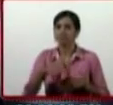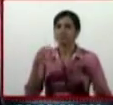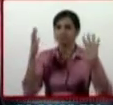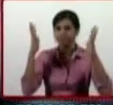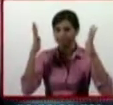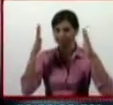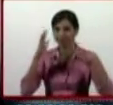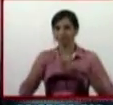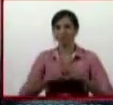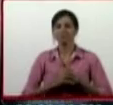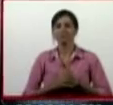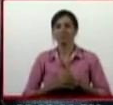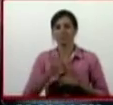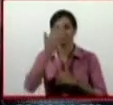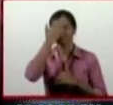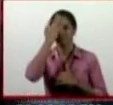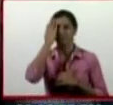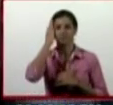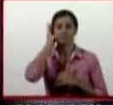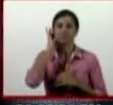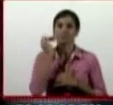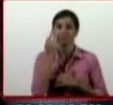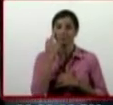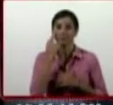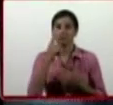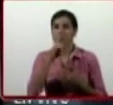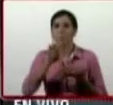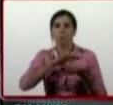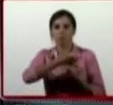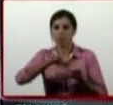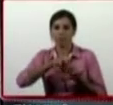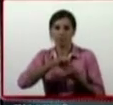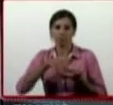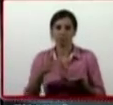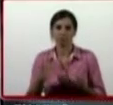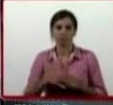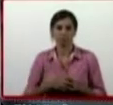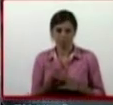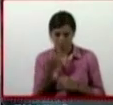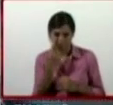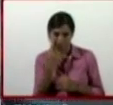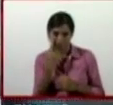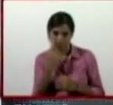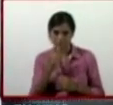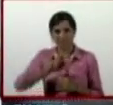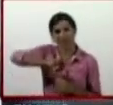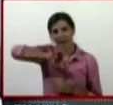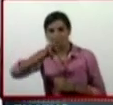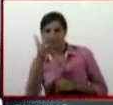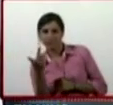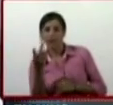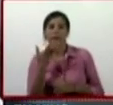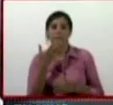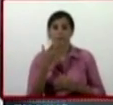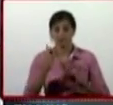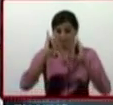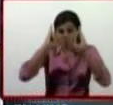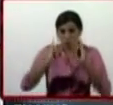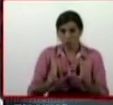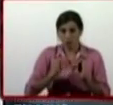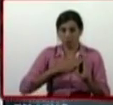fíjense ustedes, es un problema si lo vemos al revés, individual,